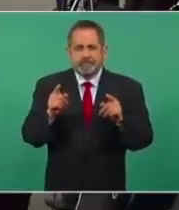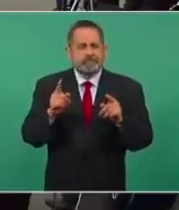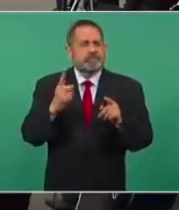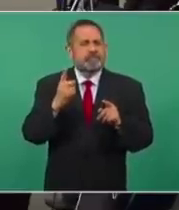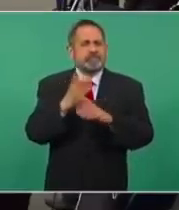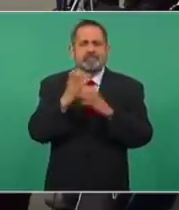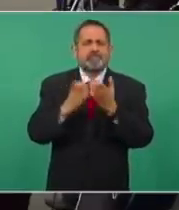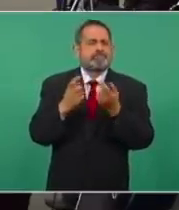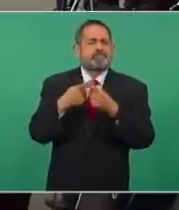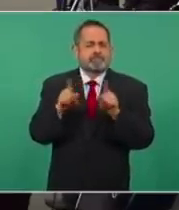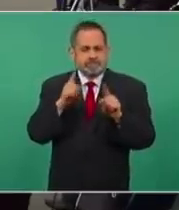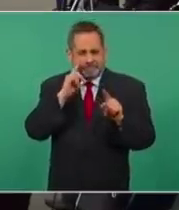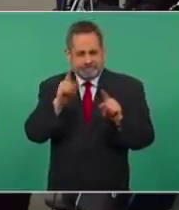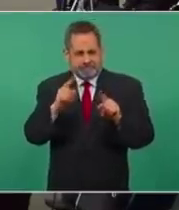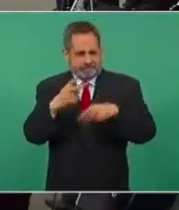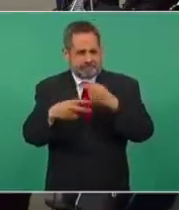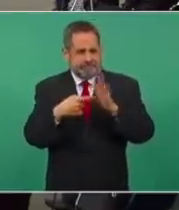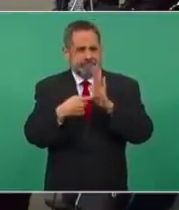como dos